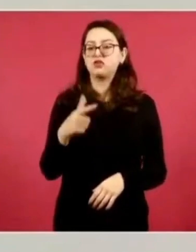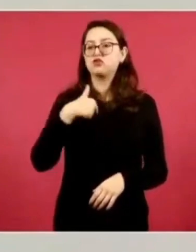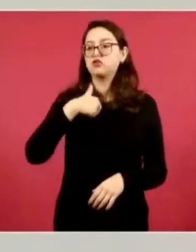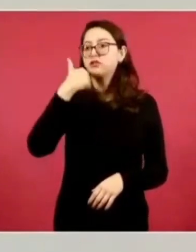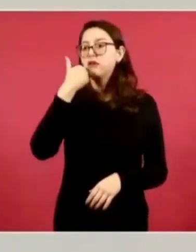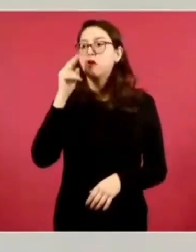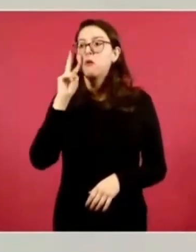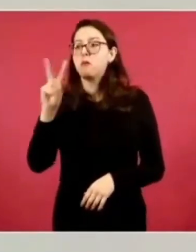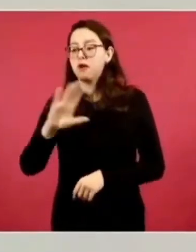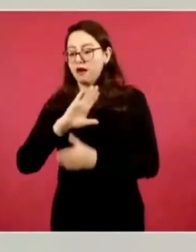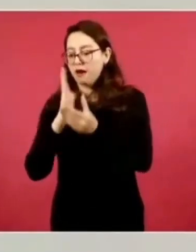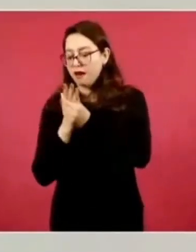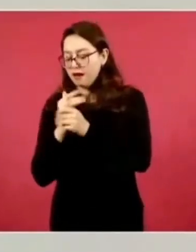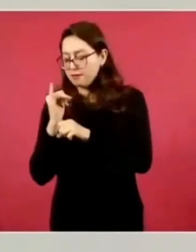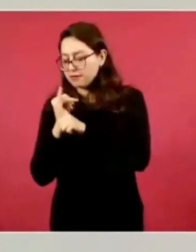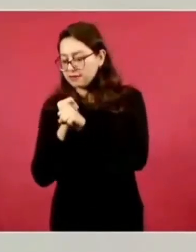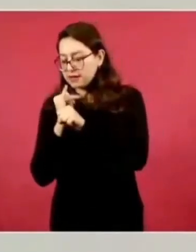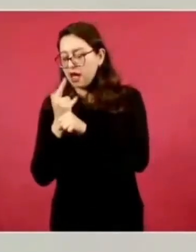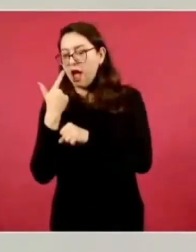Yo confié en su fiscalía